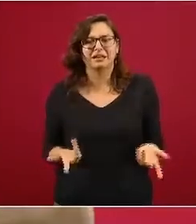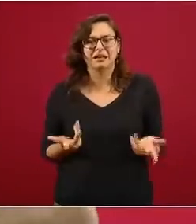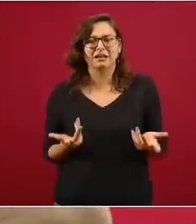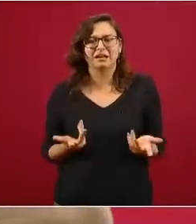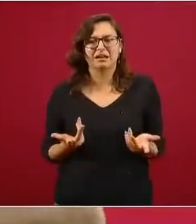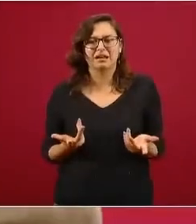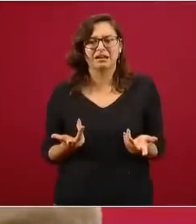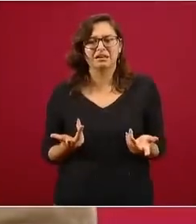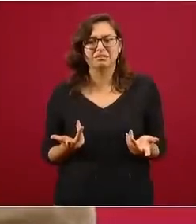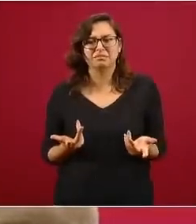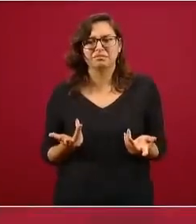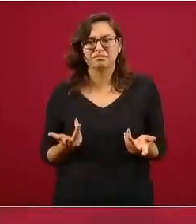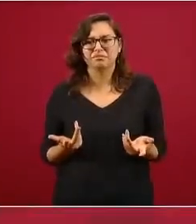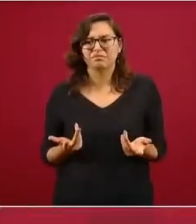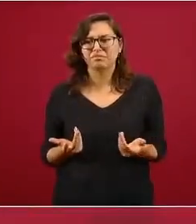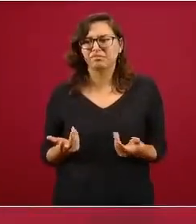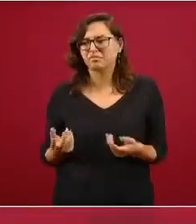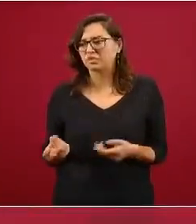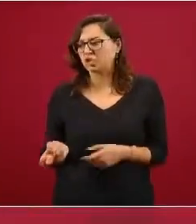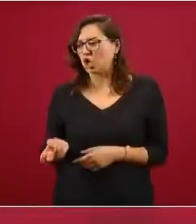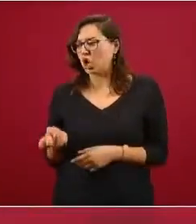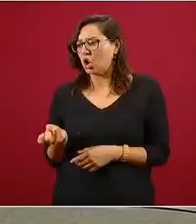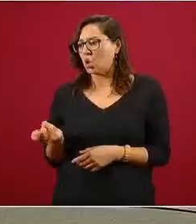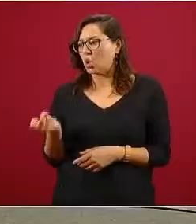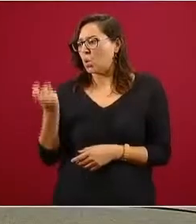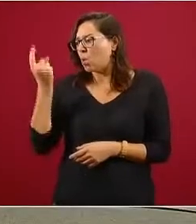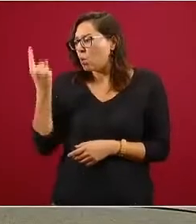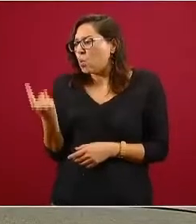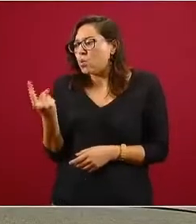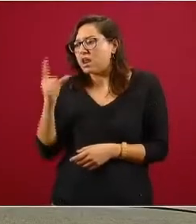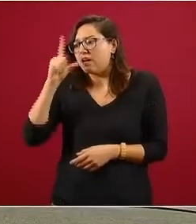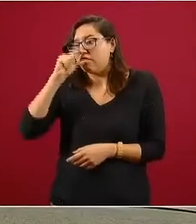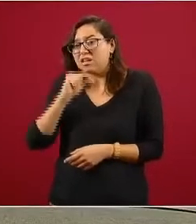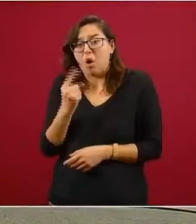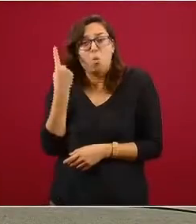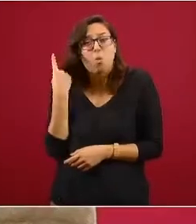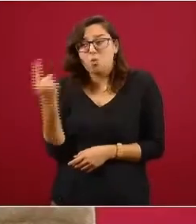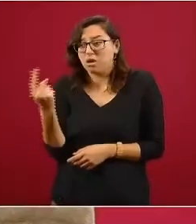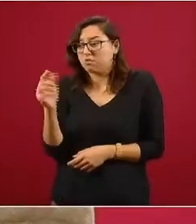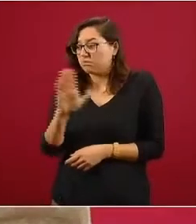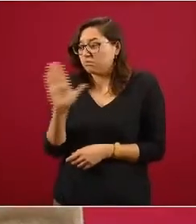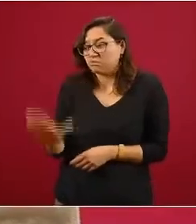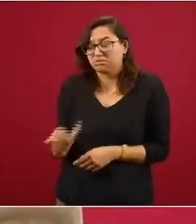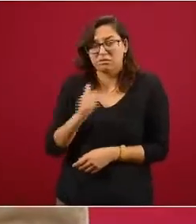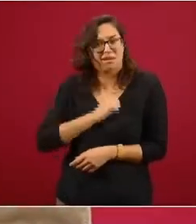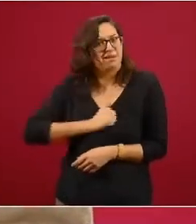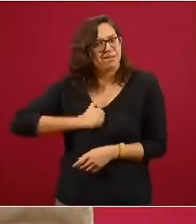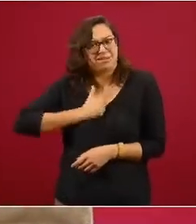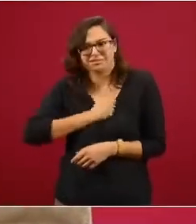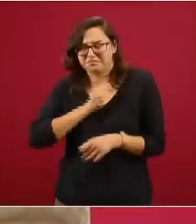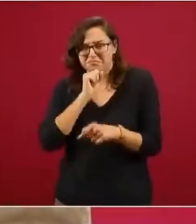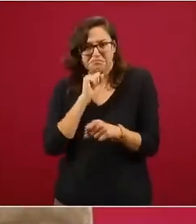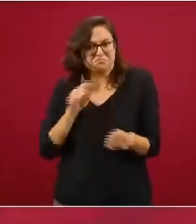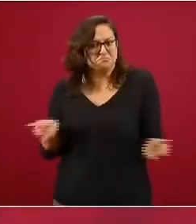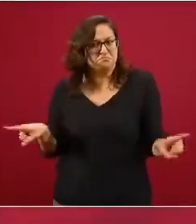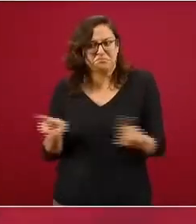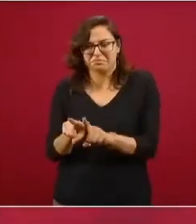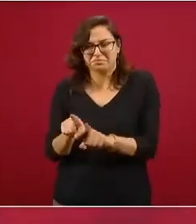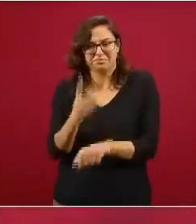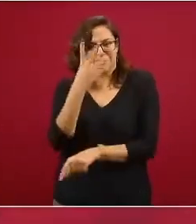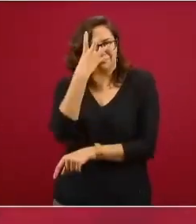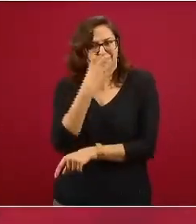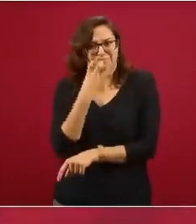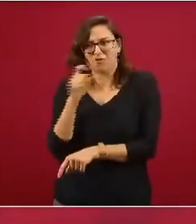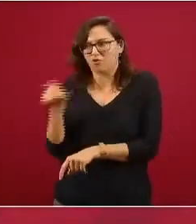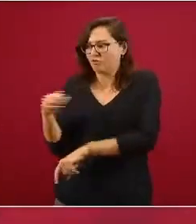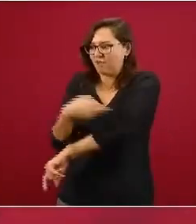es de que dos son más tristes que uno. Una sola persona que pierda la vida es motivo de tristeza porque se